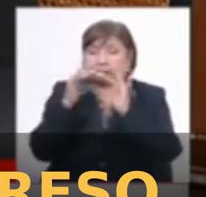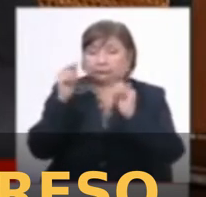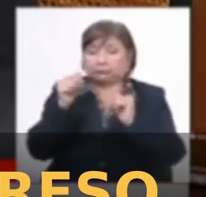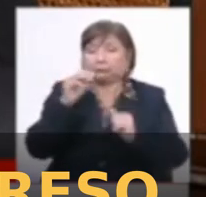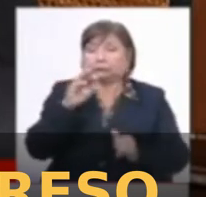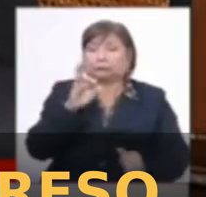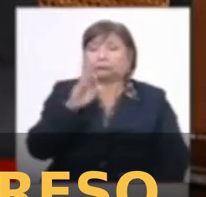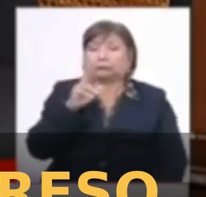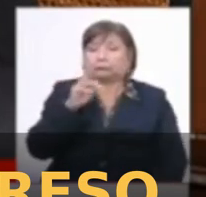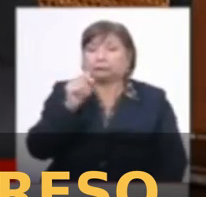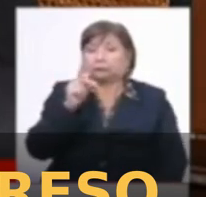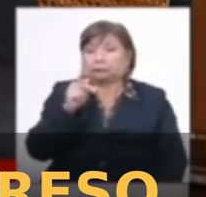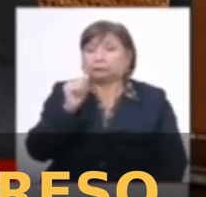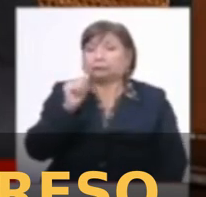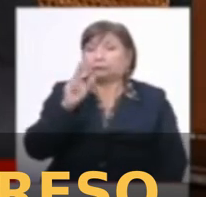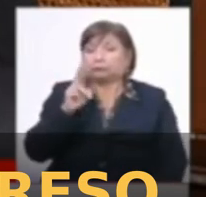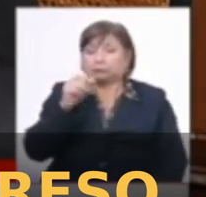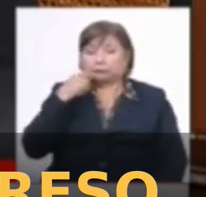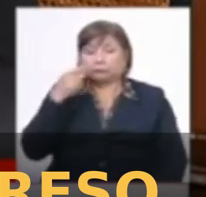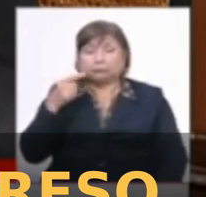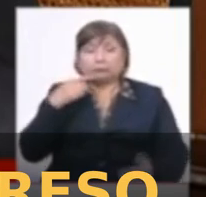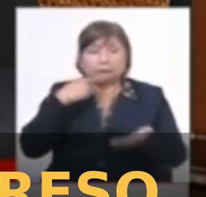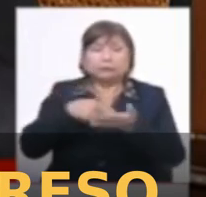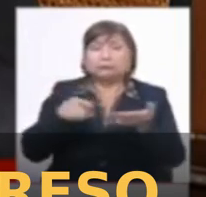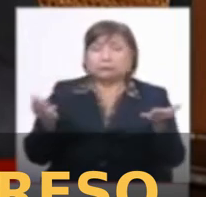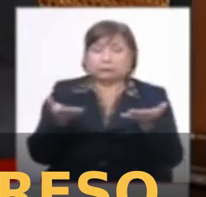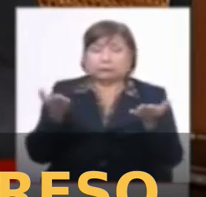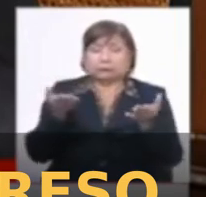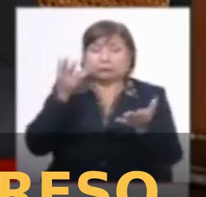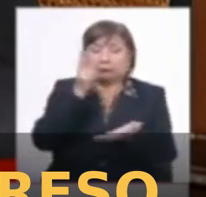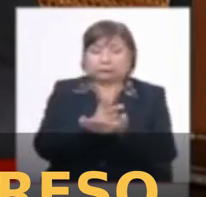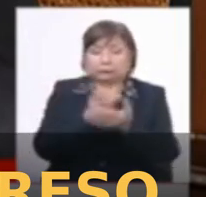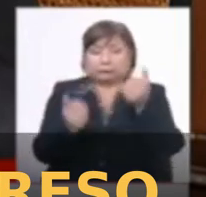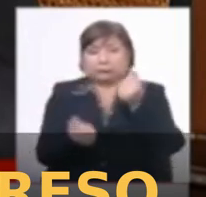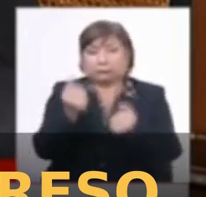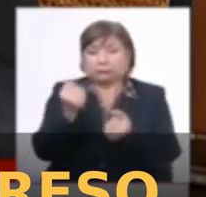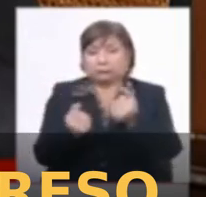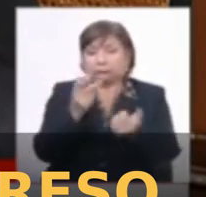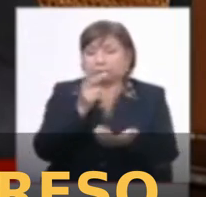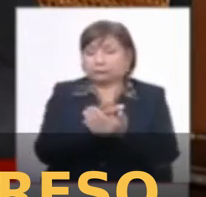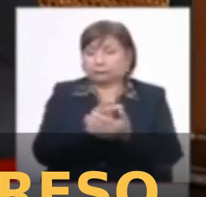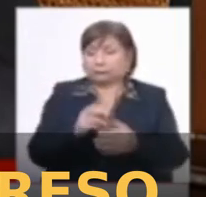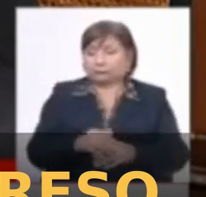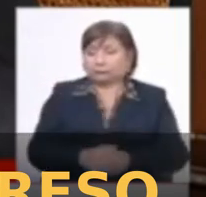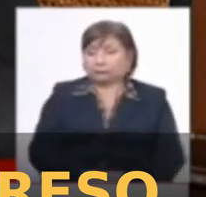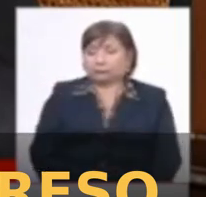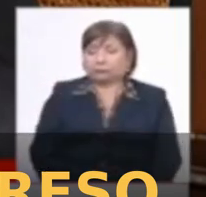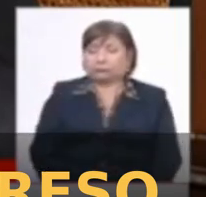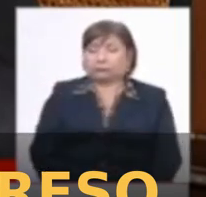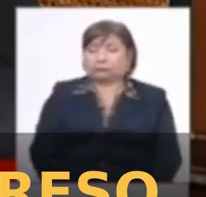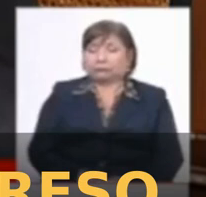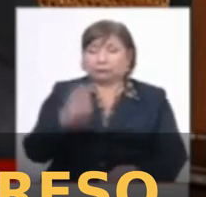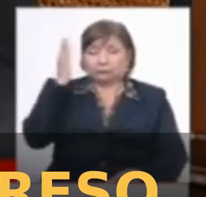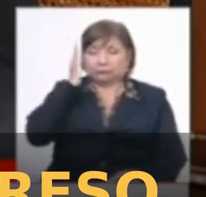Fray Vázquez. Cuando llego me indica dónde voy a estacionar mi vehículo, que es de